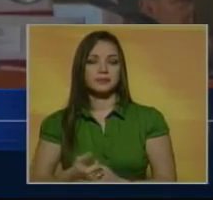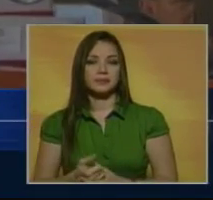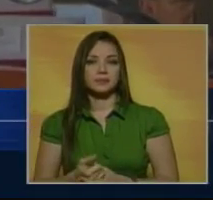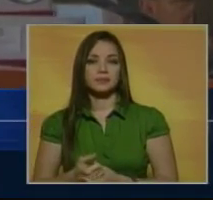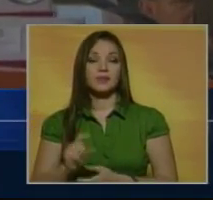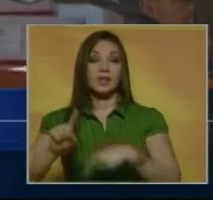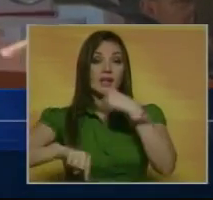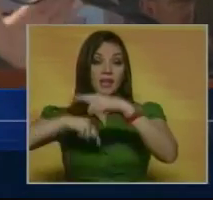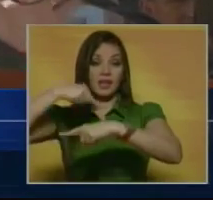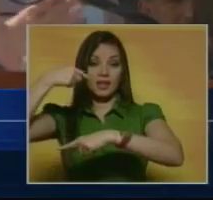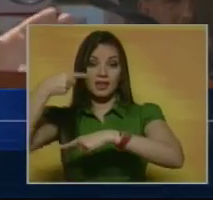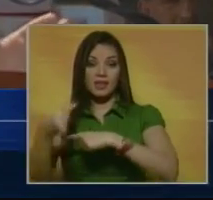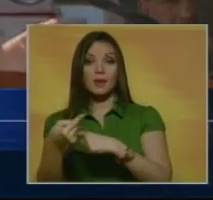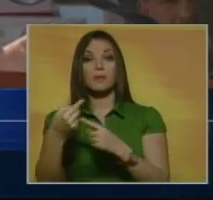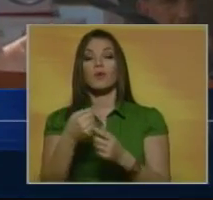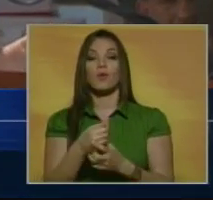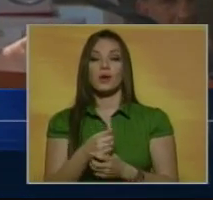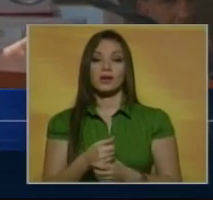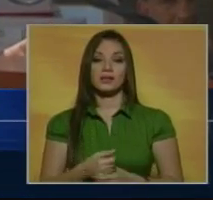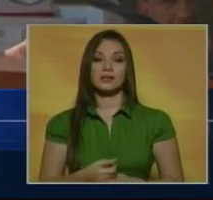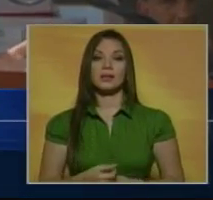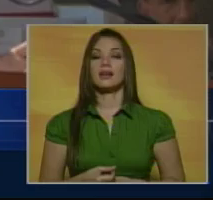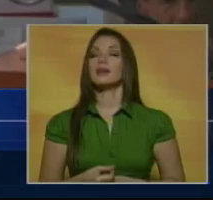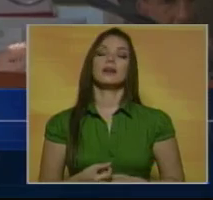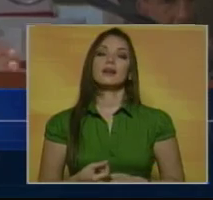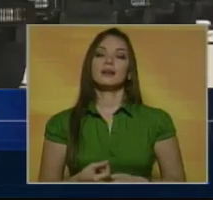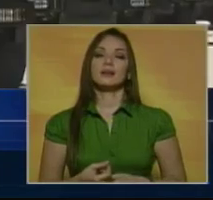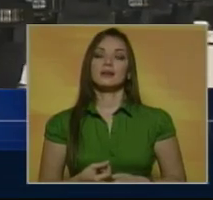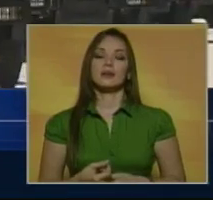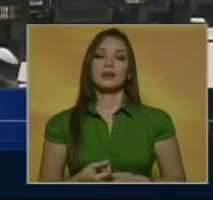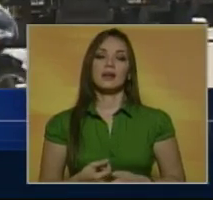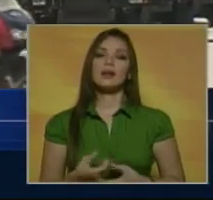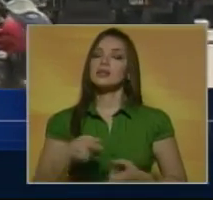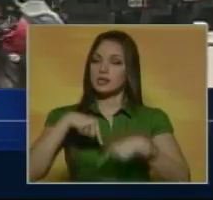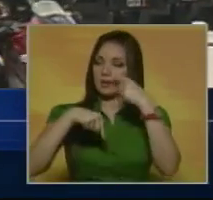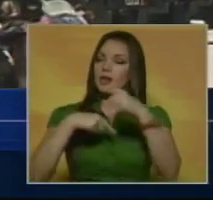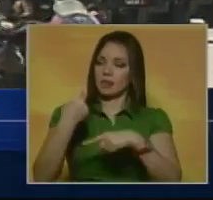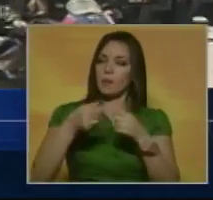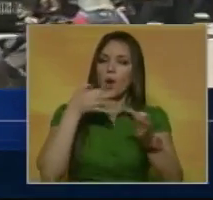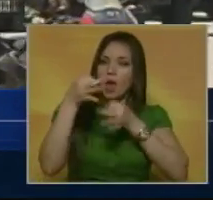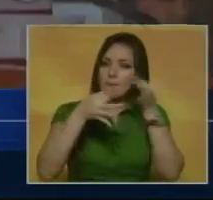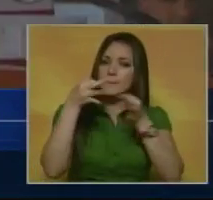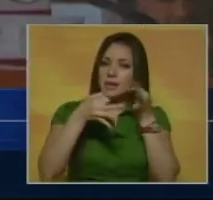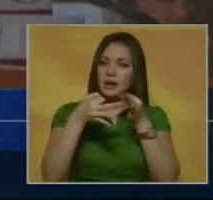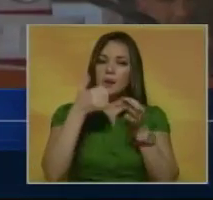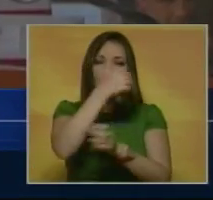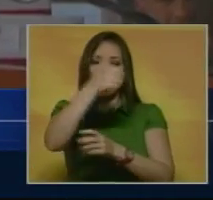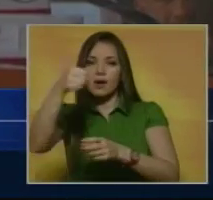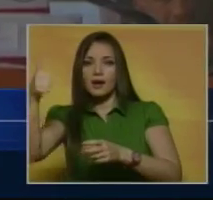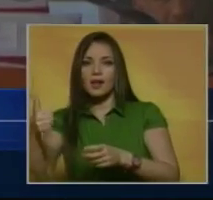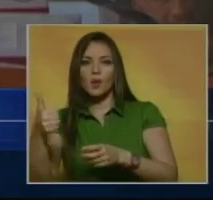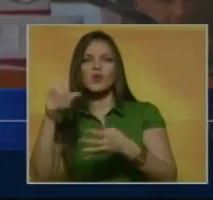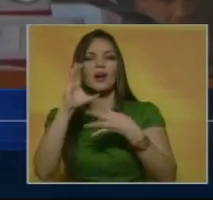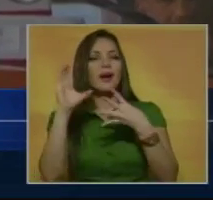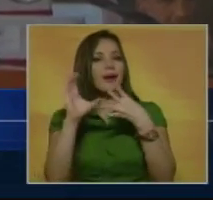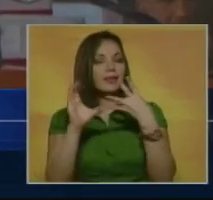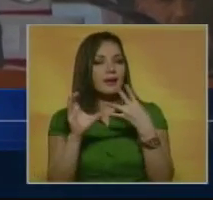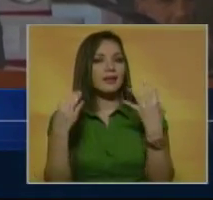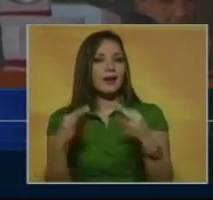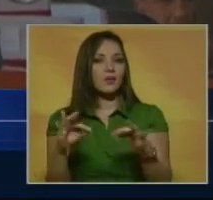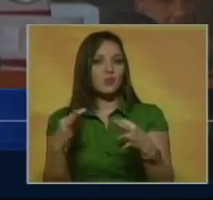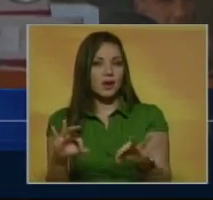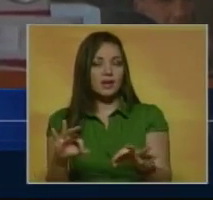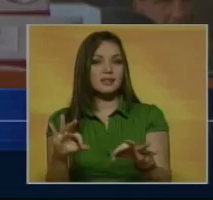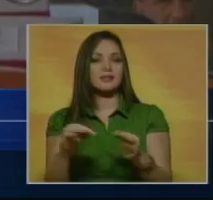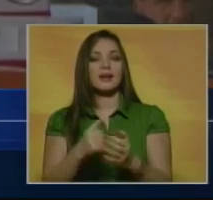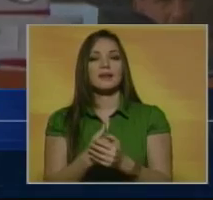para después entrar en un ejercicio que ya daremos los detalles de cada uno, de las características, la naturaleza de cada